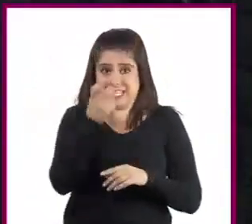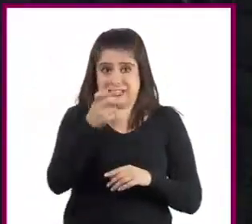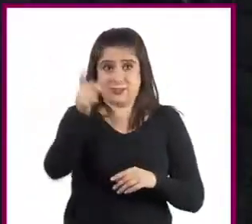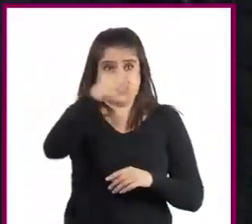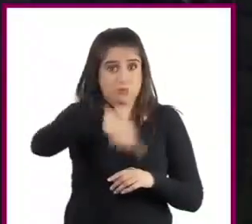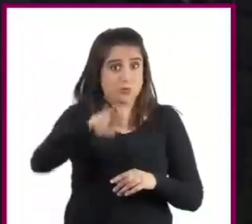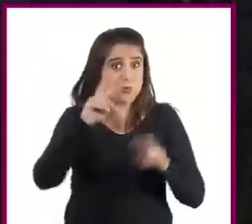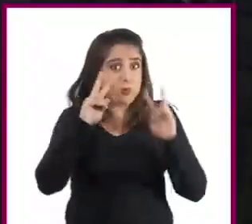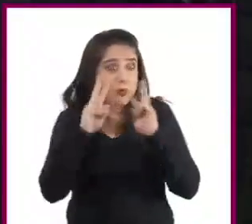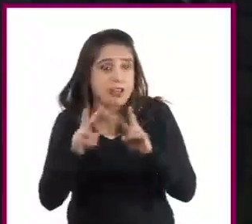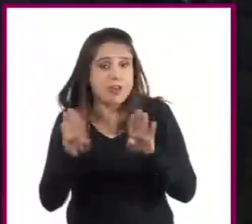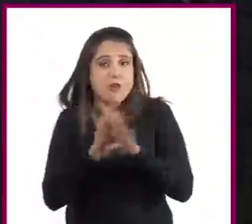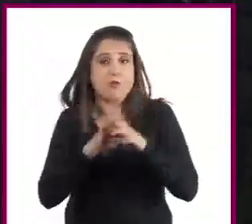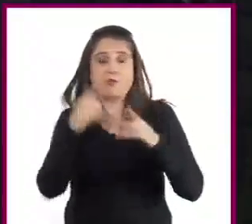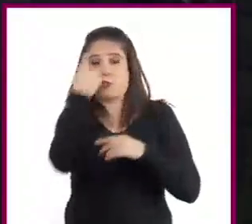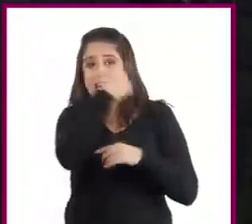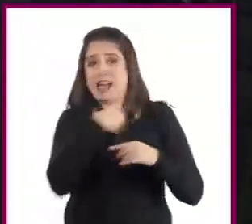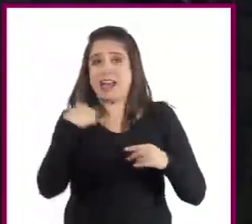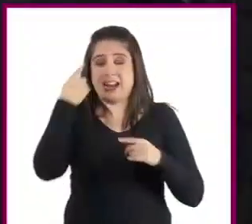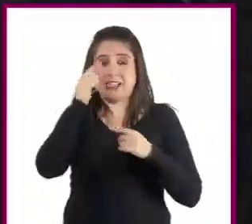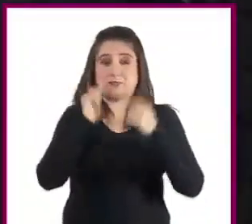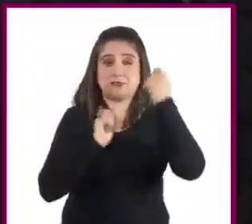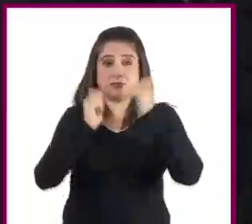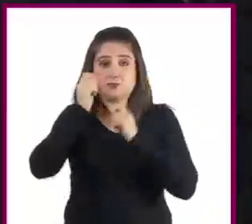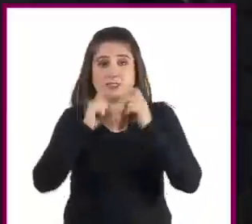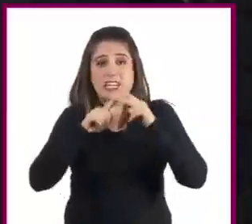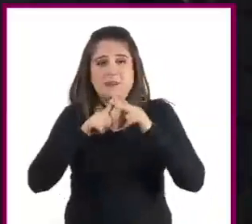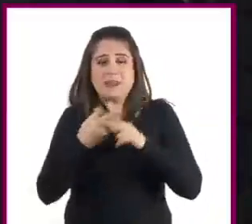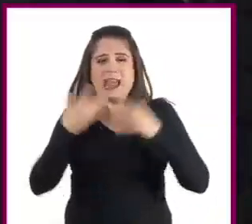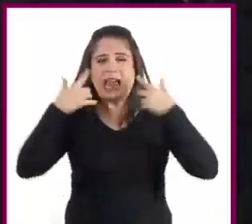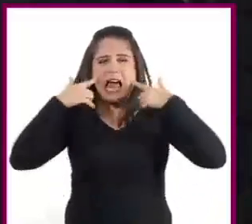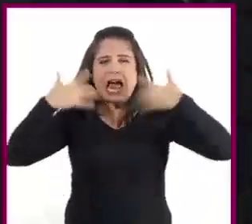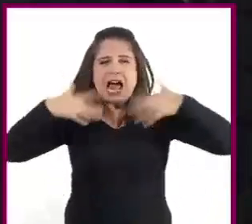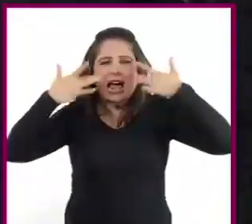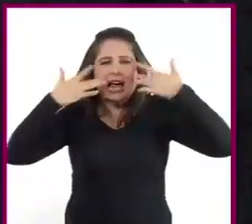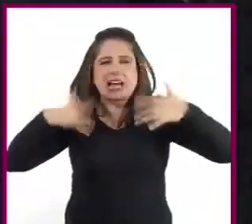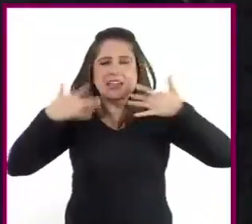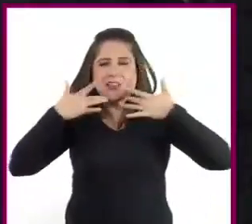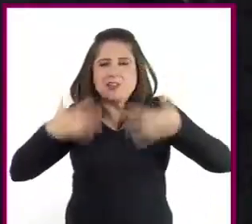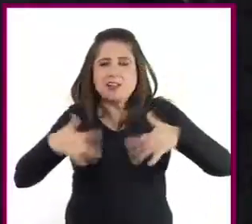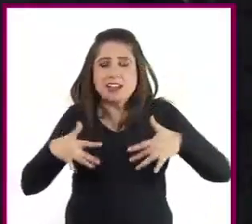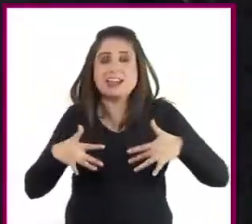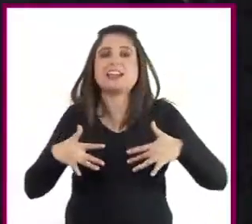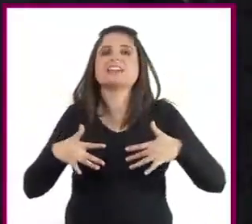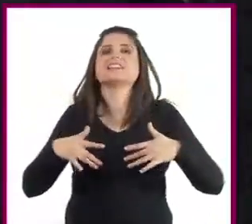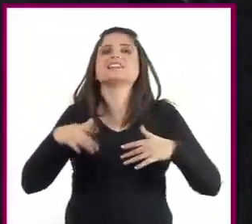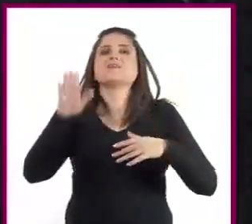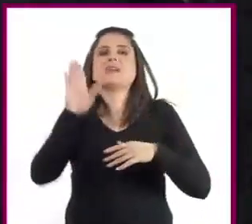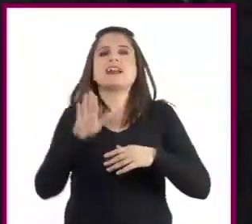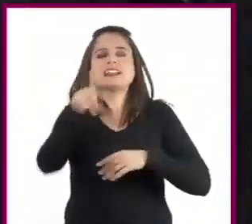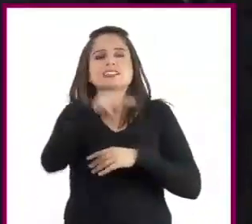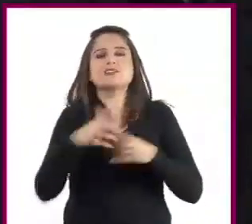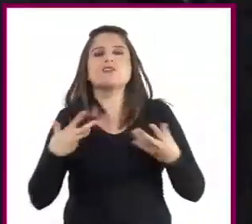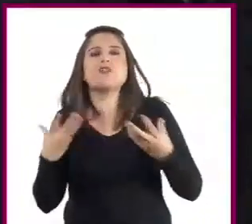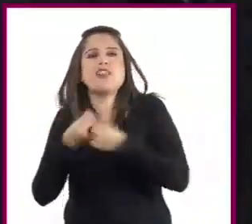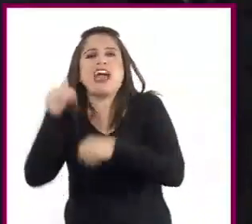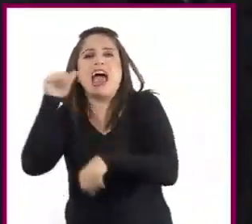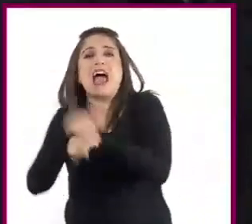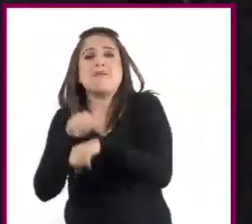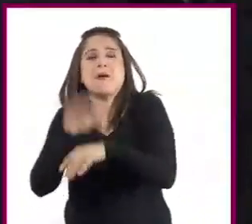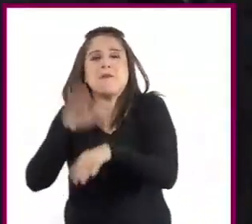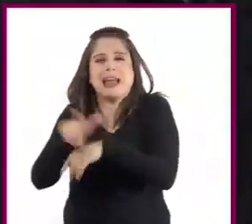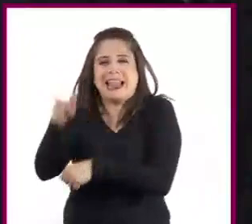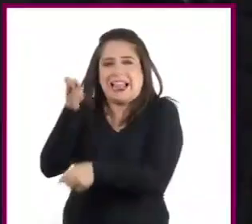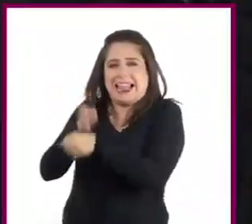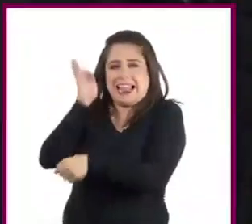si notas que los músculos de la cara te comienzan a doler, ojo, es como cuando te juntas con tu amigo el más